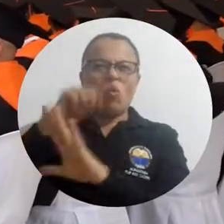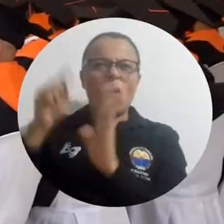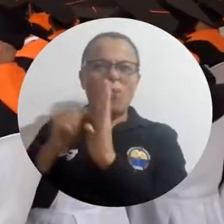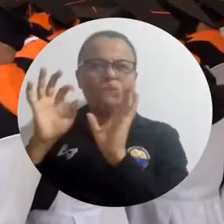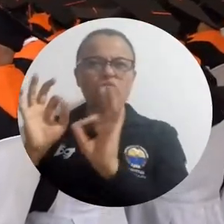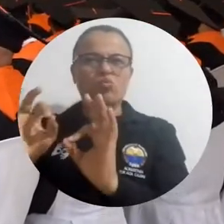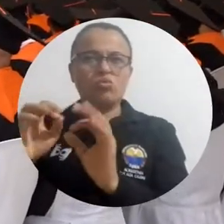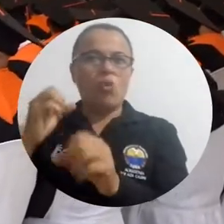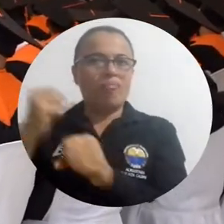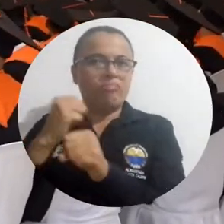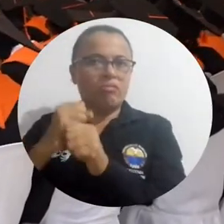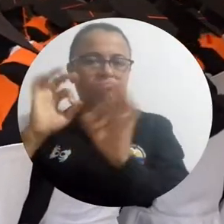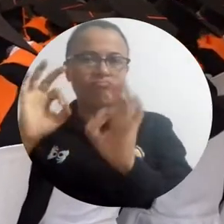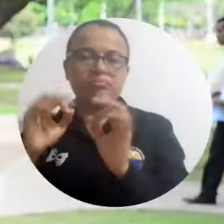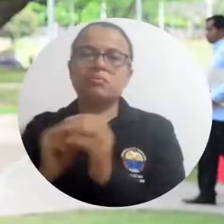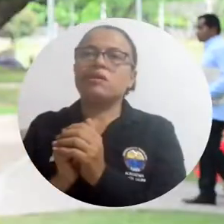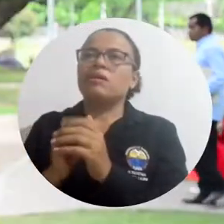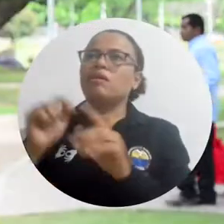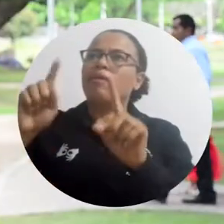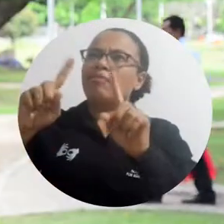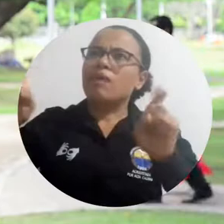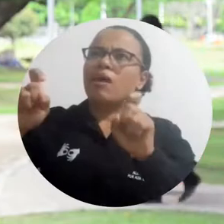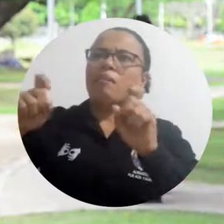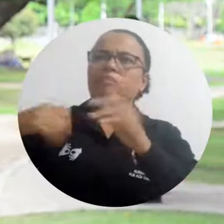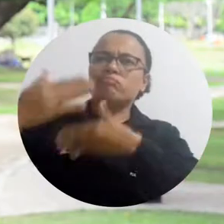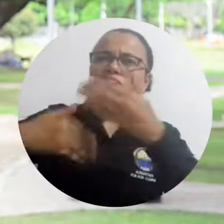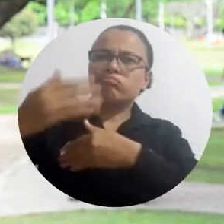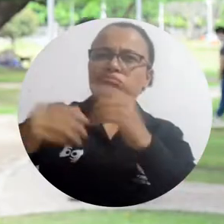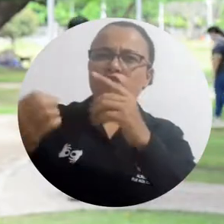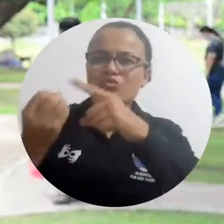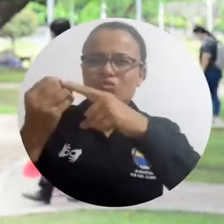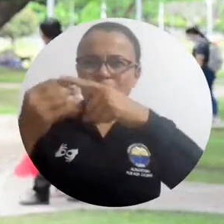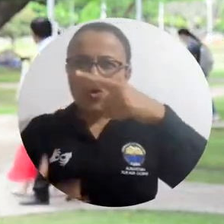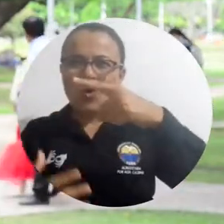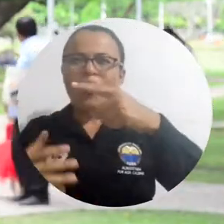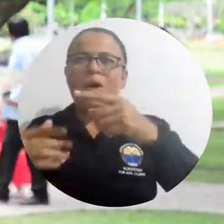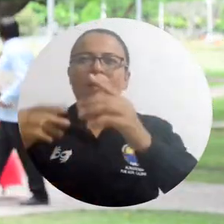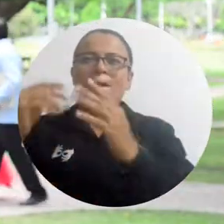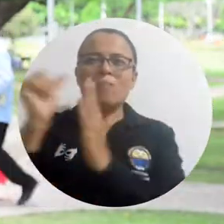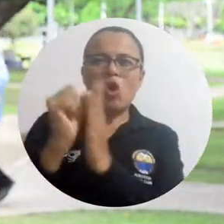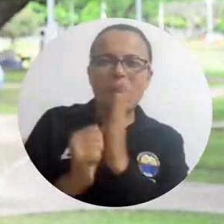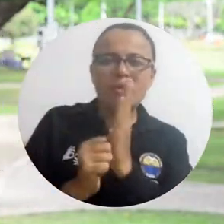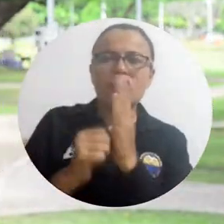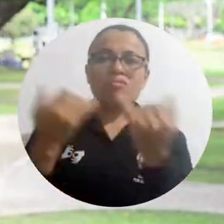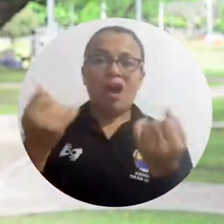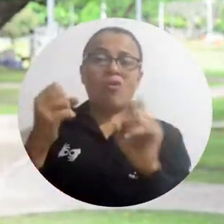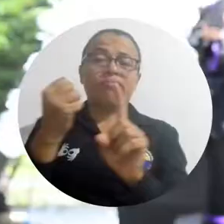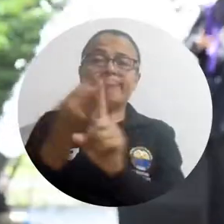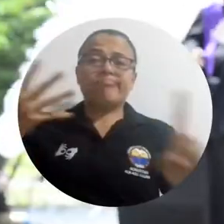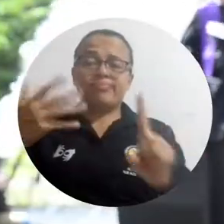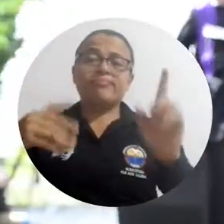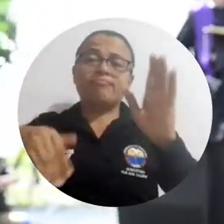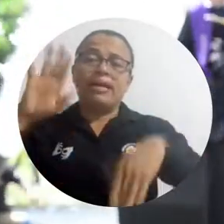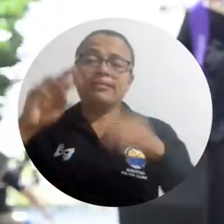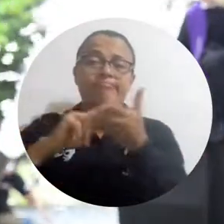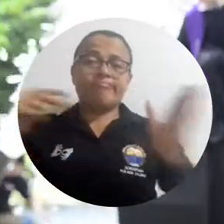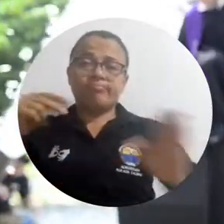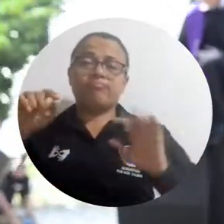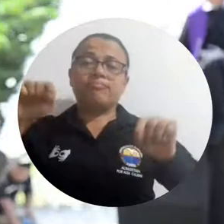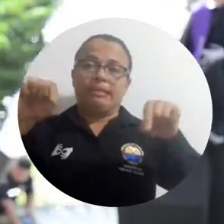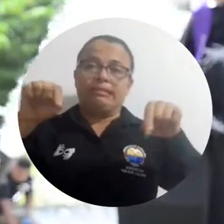la tecnología y el futuro, el desarrollo de software, la programación, que pues creo que son las tecnologías que están dando la punta ahora. El apoyo ha